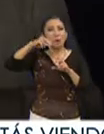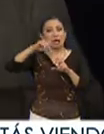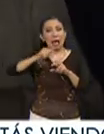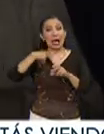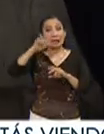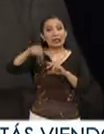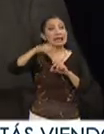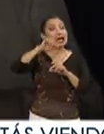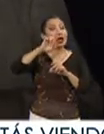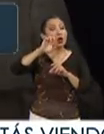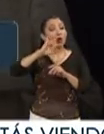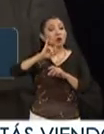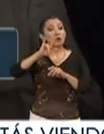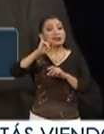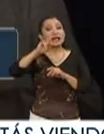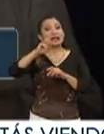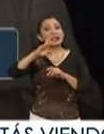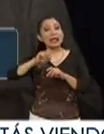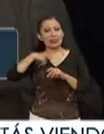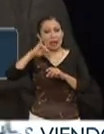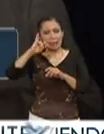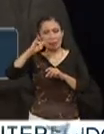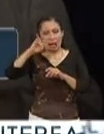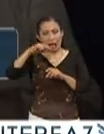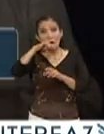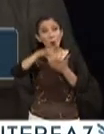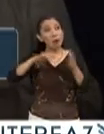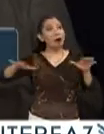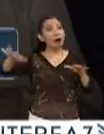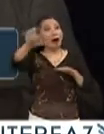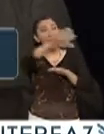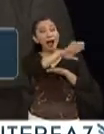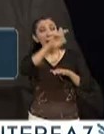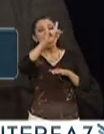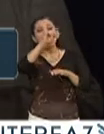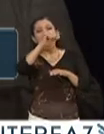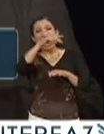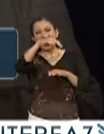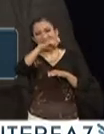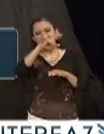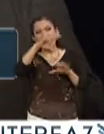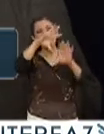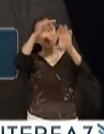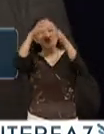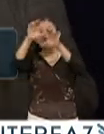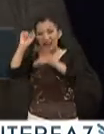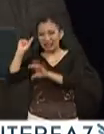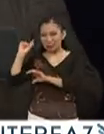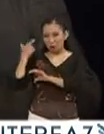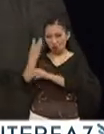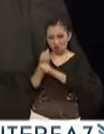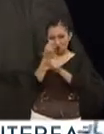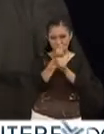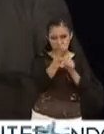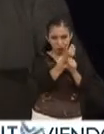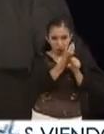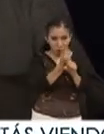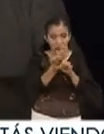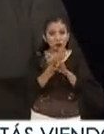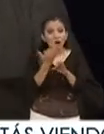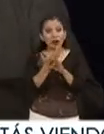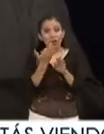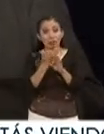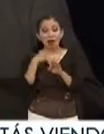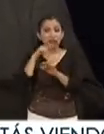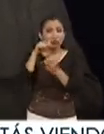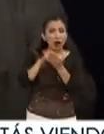en el Planetario Luis Enrique Erro del Instituto Politécnico Nacional. Es un planetario que se ha remodelado recientemente y que actualmente